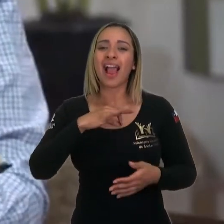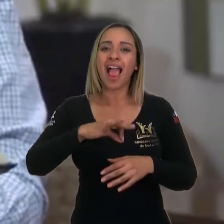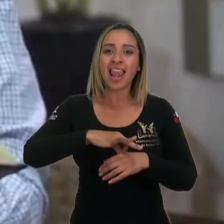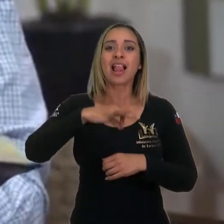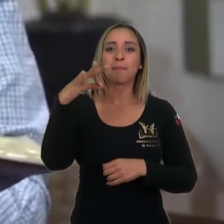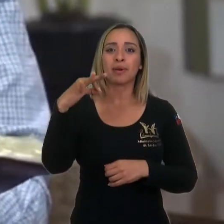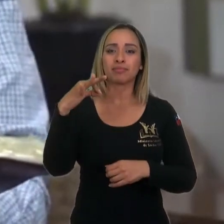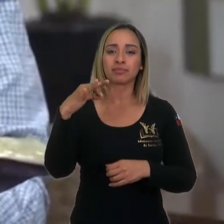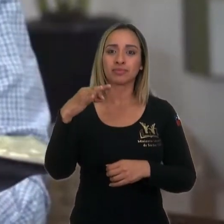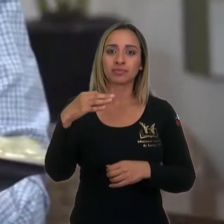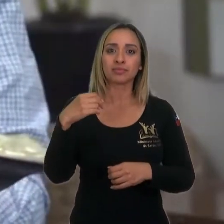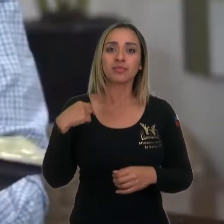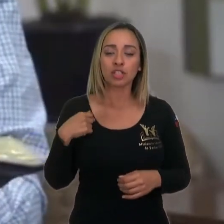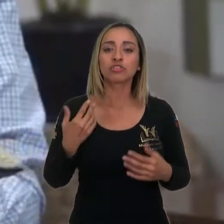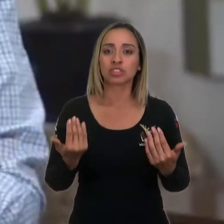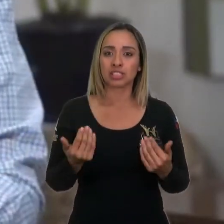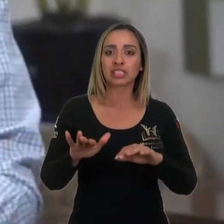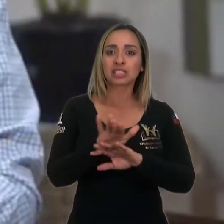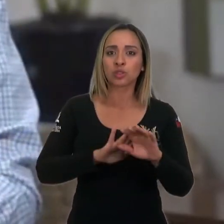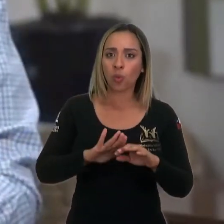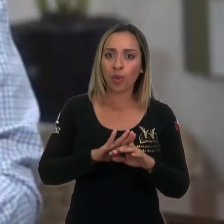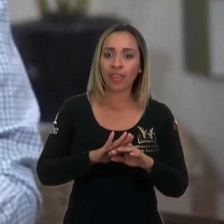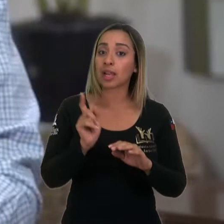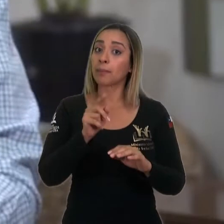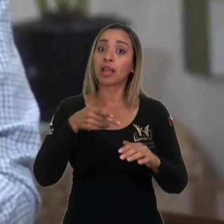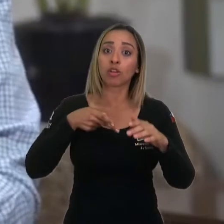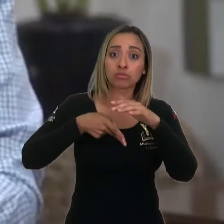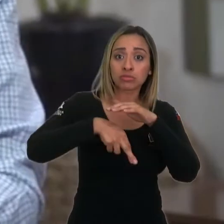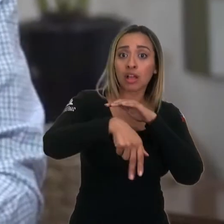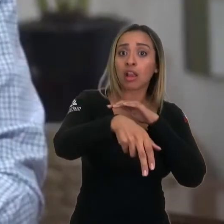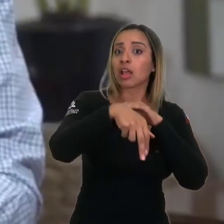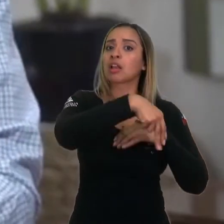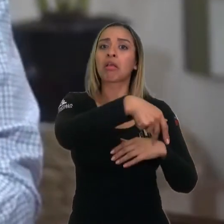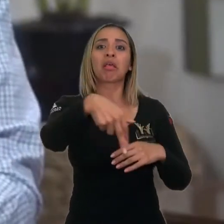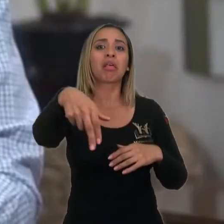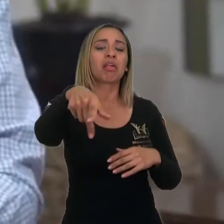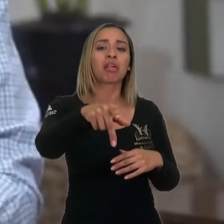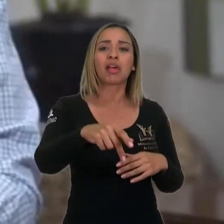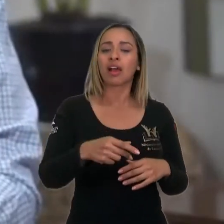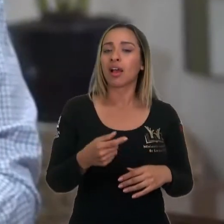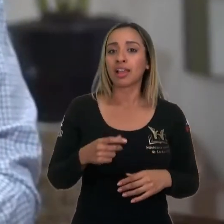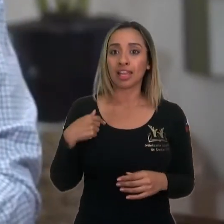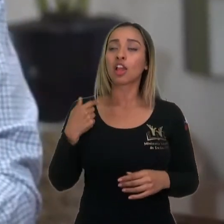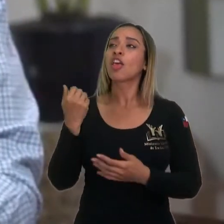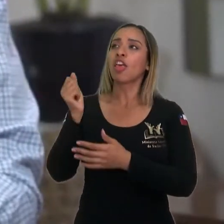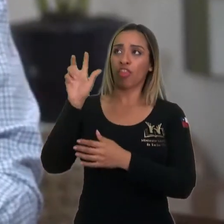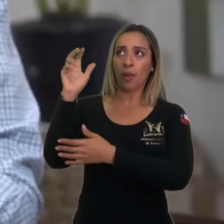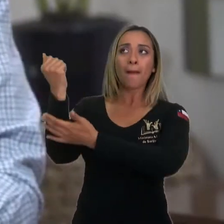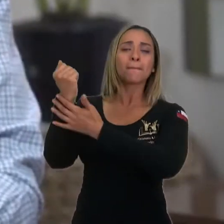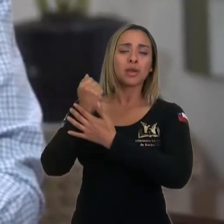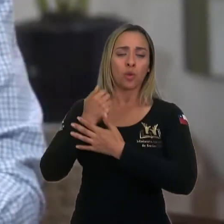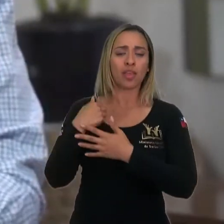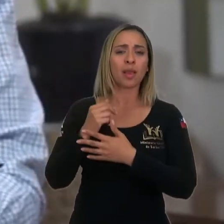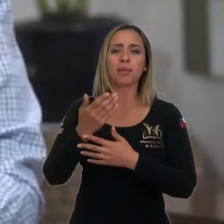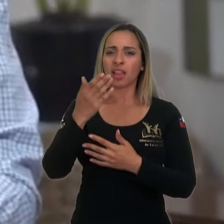que tienes que salir a la calle exponiéndote al virus. El hecho de que Dios es tu socorro no quiere decir ni siquiera que no vas a ser